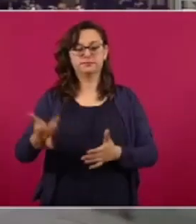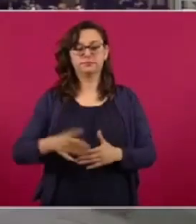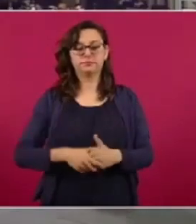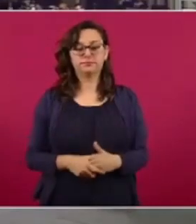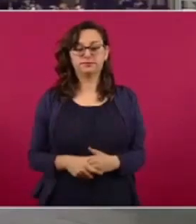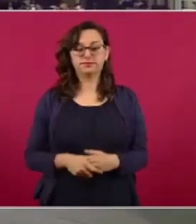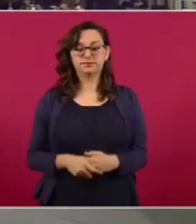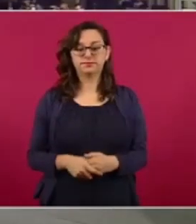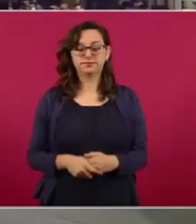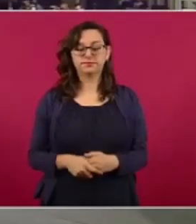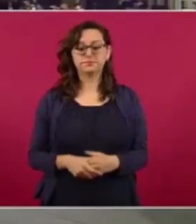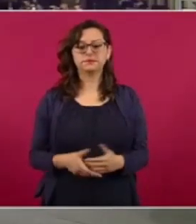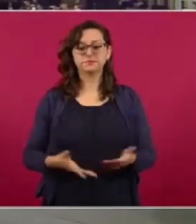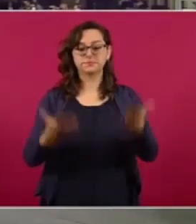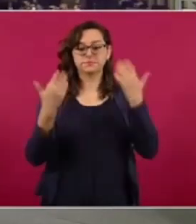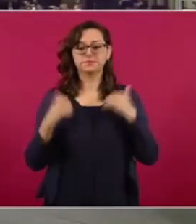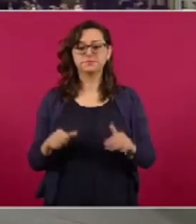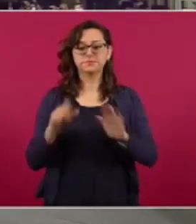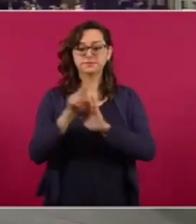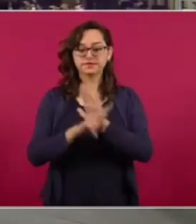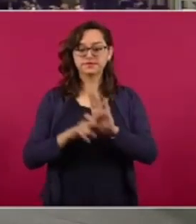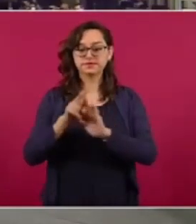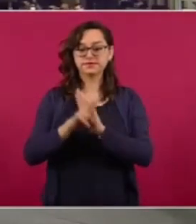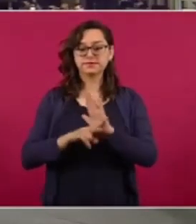Vamos a los videos.